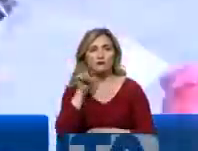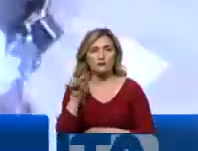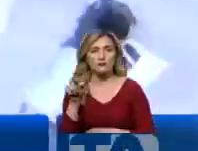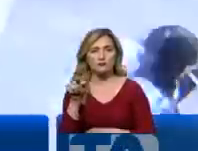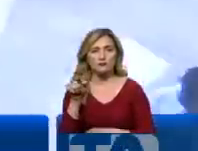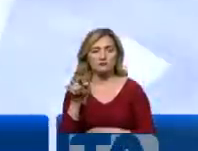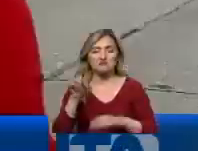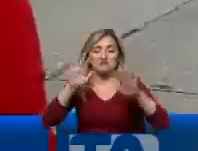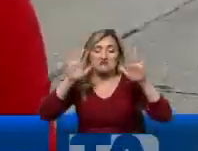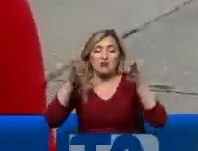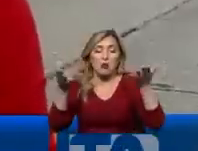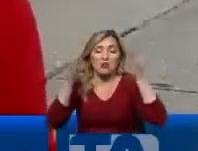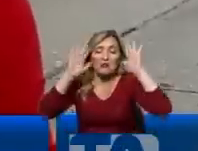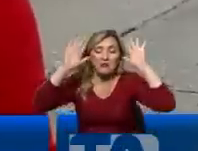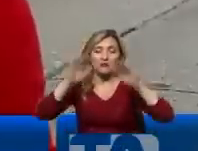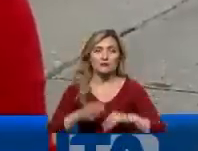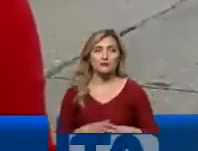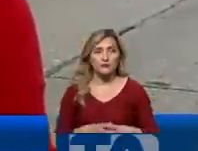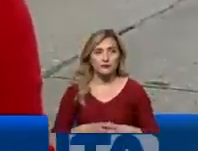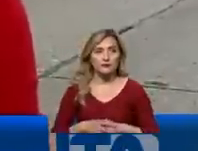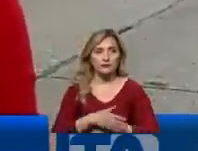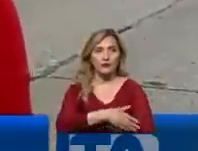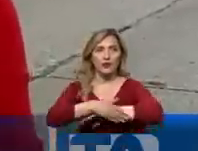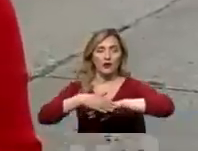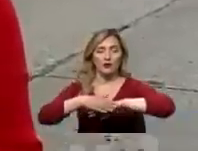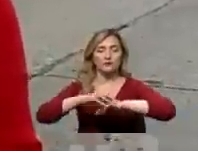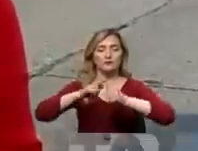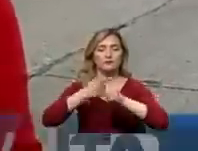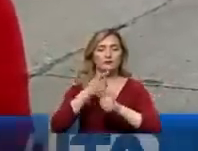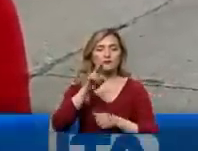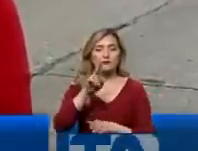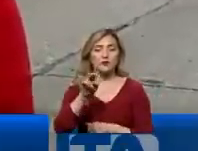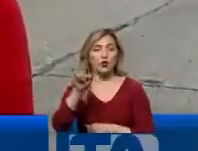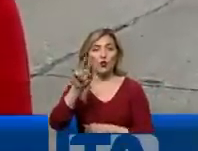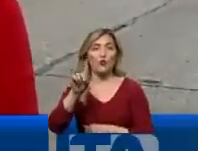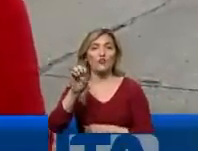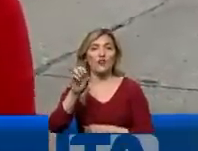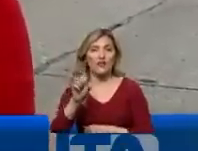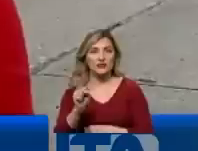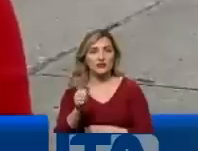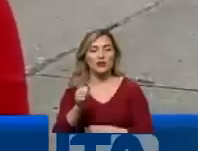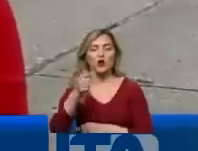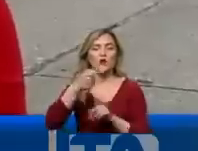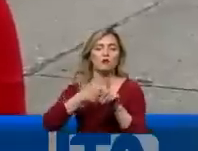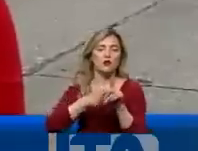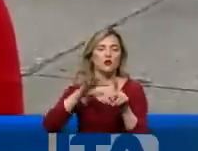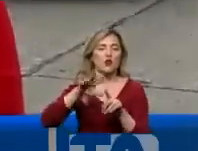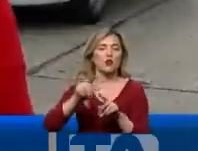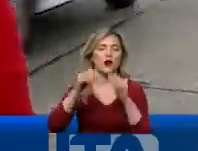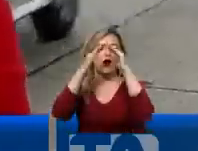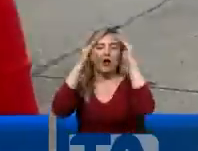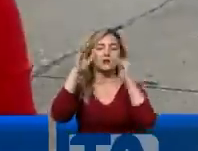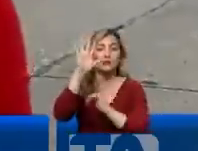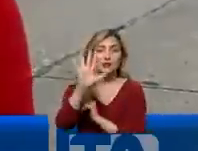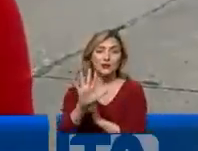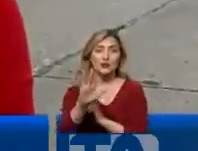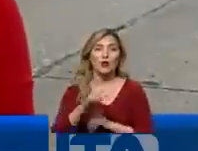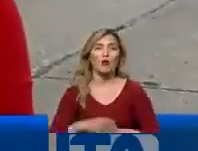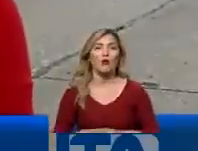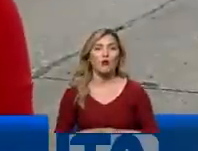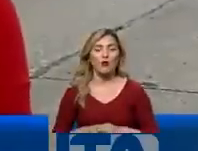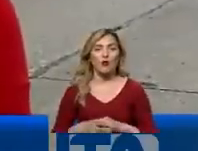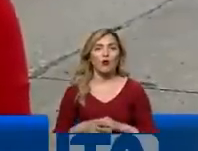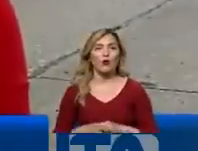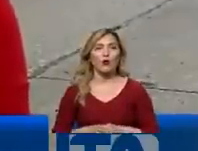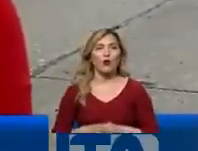el momento no hay rastro. Mientras que en la avenida Primera de Urdesa Norte han robado en menos de un mes en 5 casas. Pese a que los propietarios